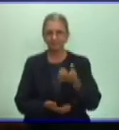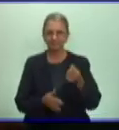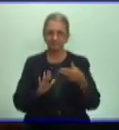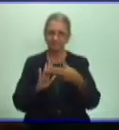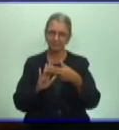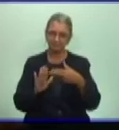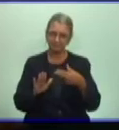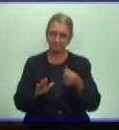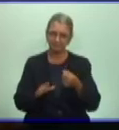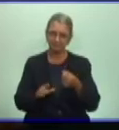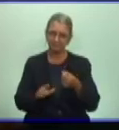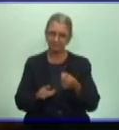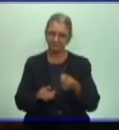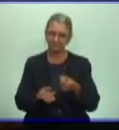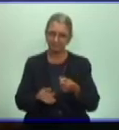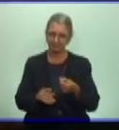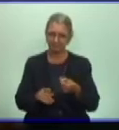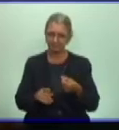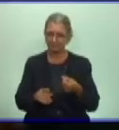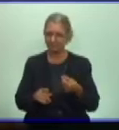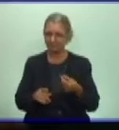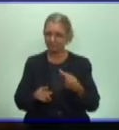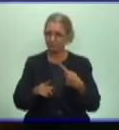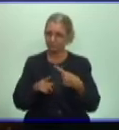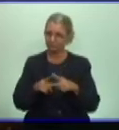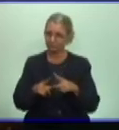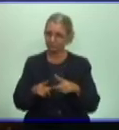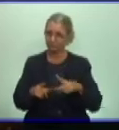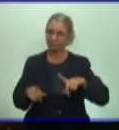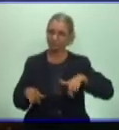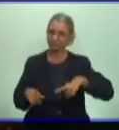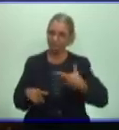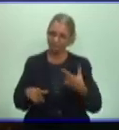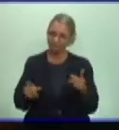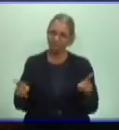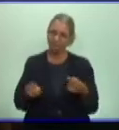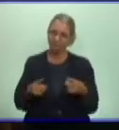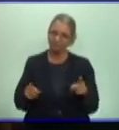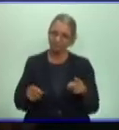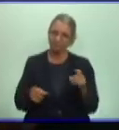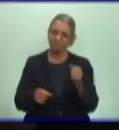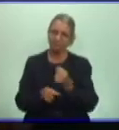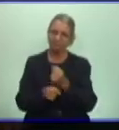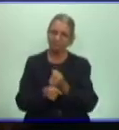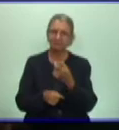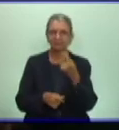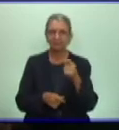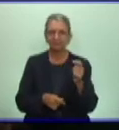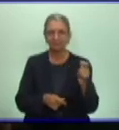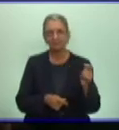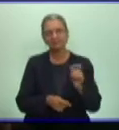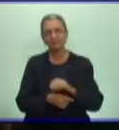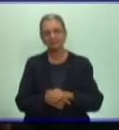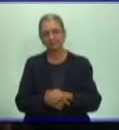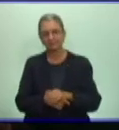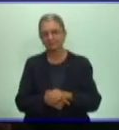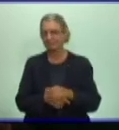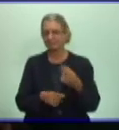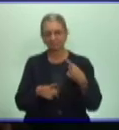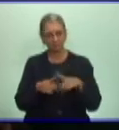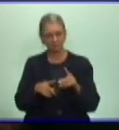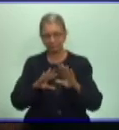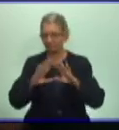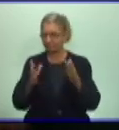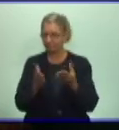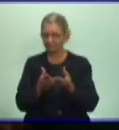asignaturas que de estas, o sea, para no mencionar y que se me vaya a quedar alguna, que no sea ni lengua española, ni matemática, ni El